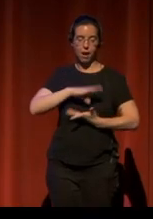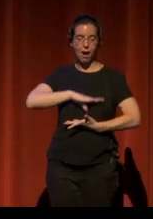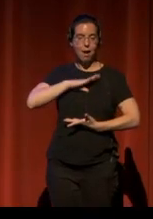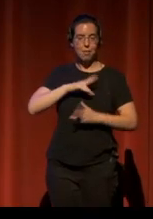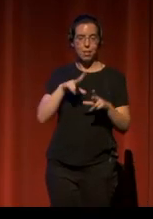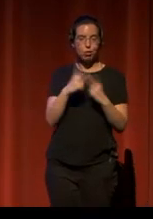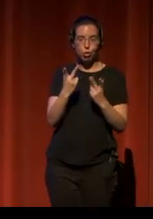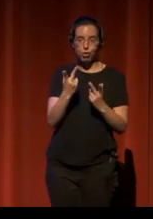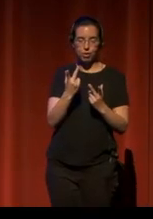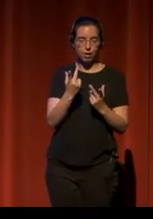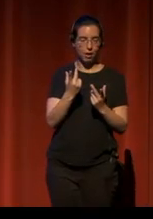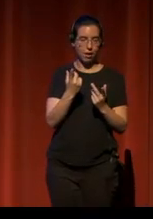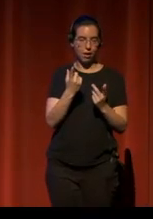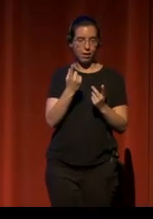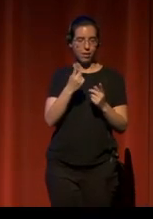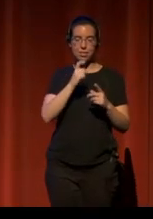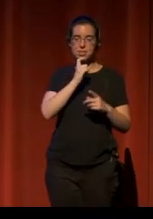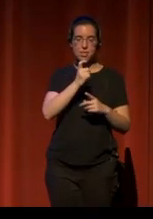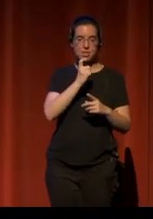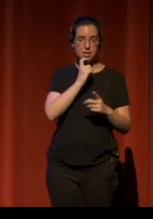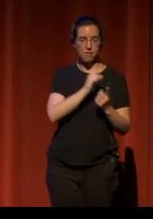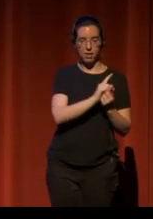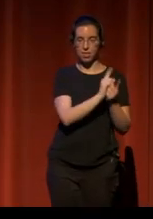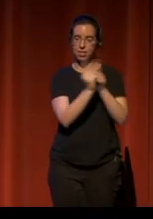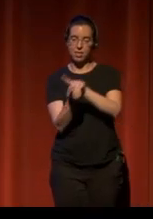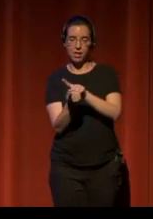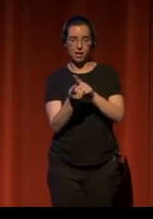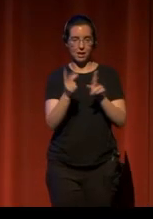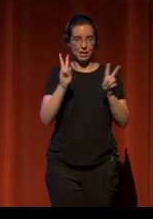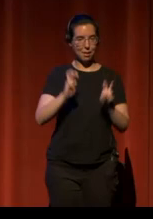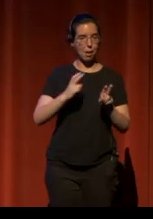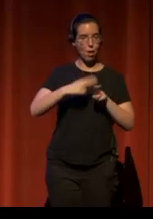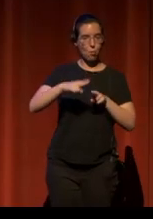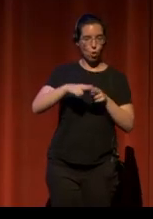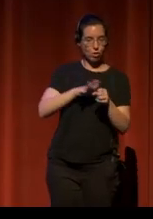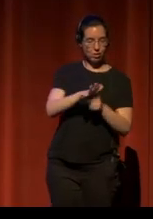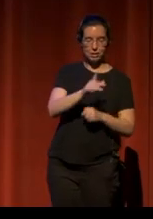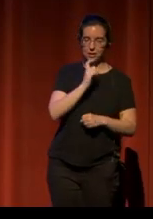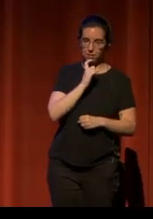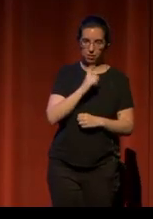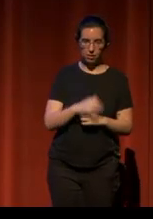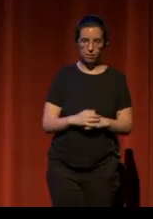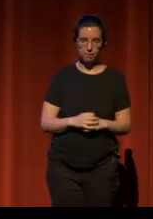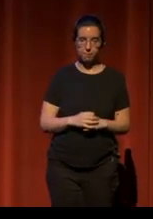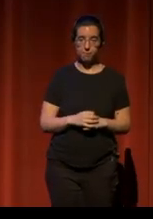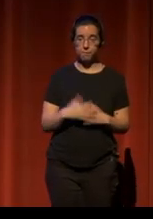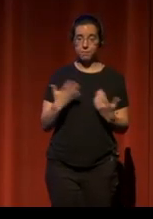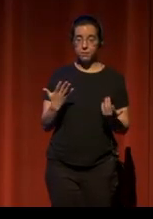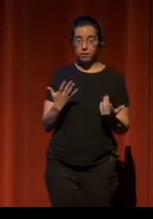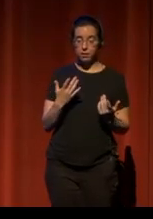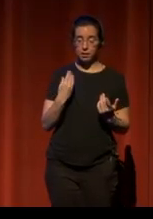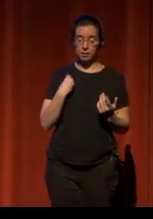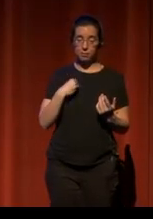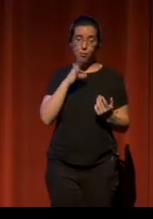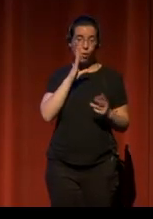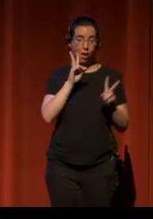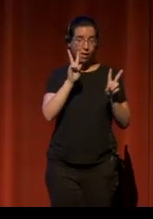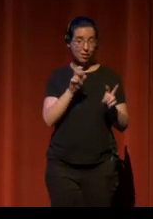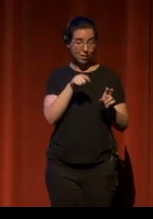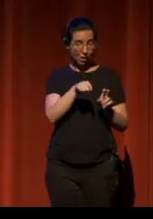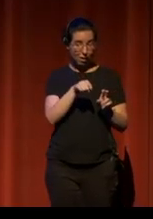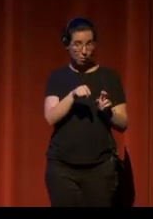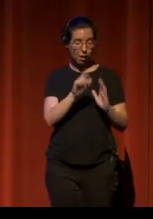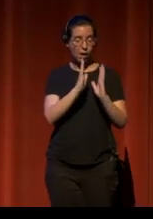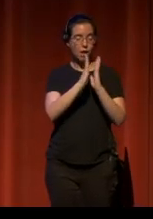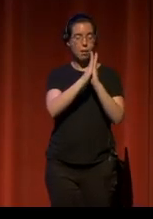es muy difícil de revertir desde la acción eh política en este sentido las bibliotecas serían